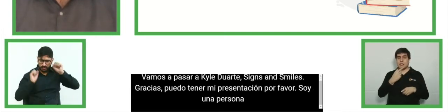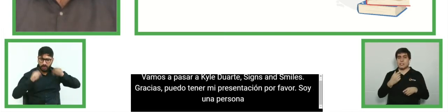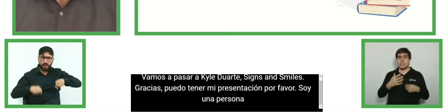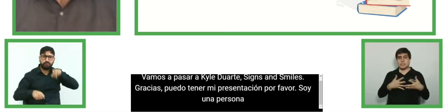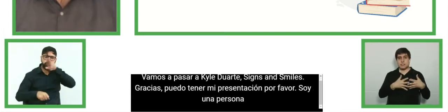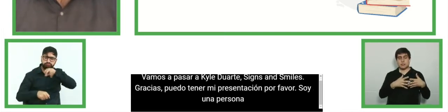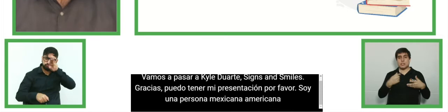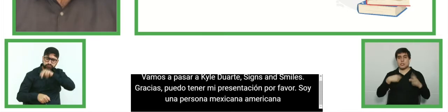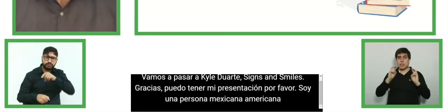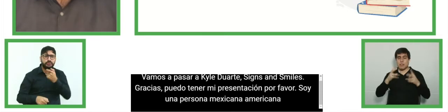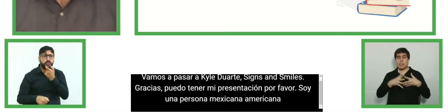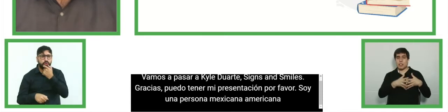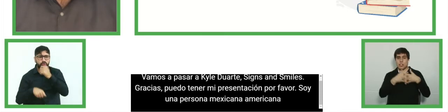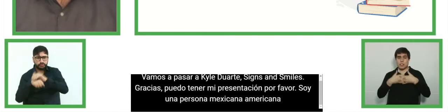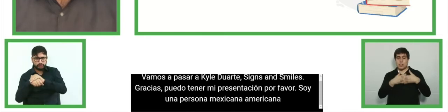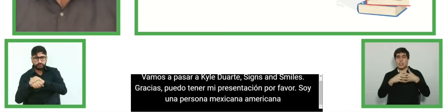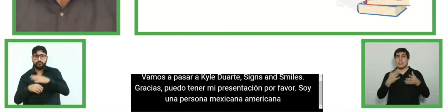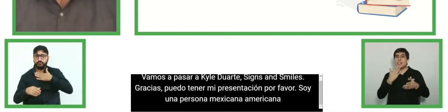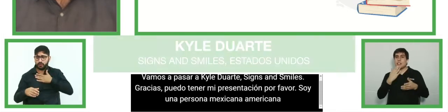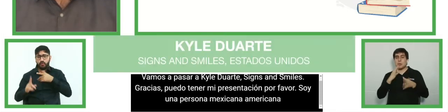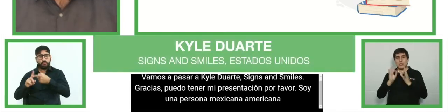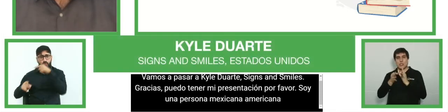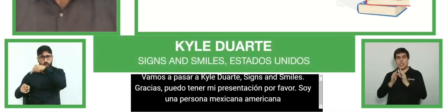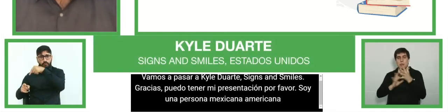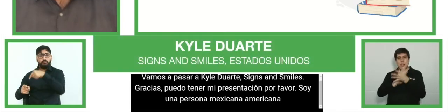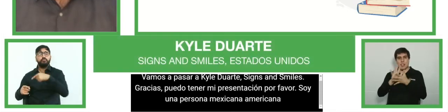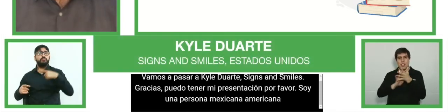señas y trabajo.